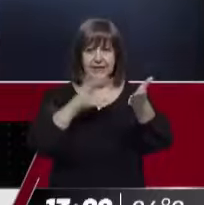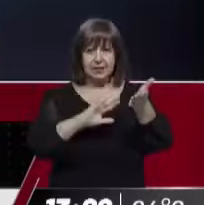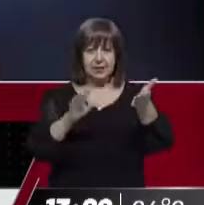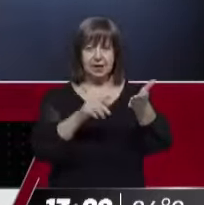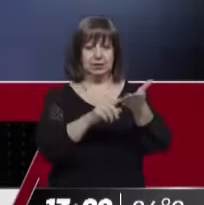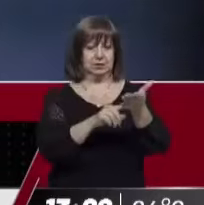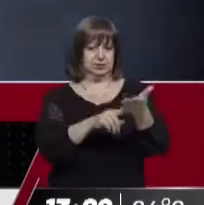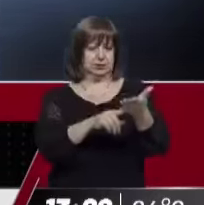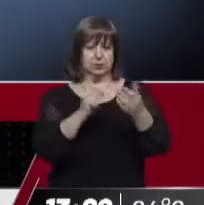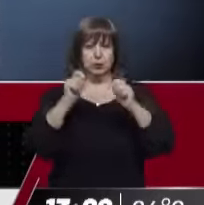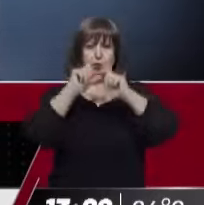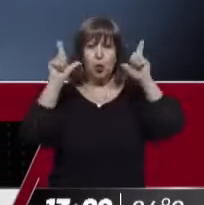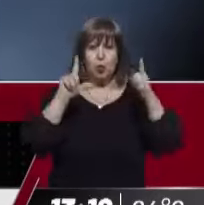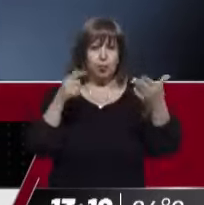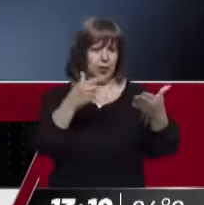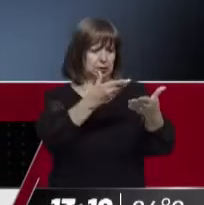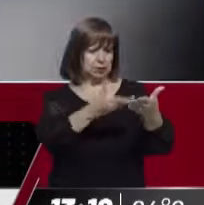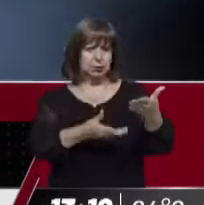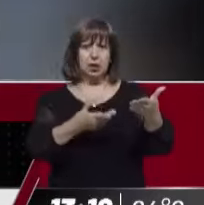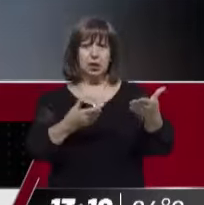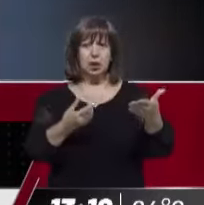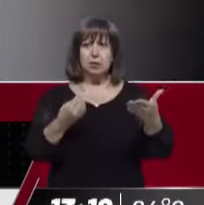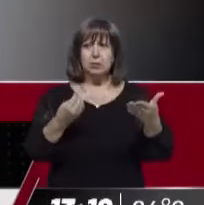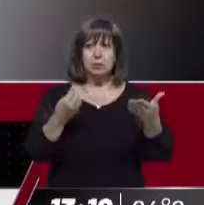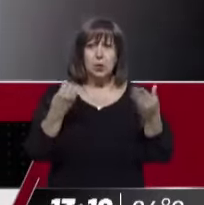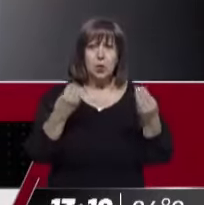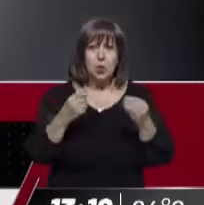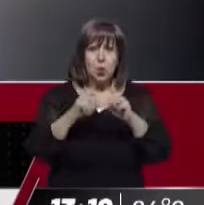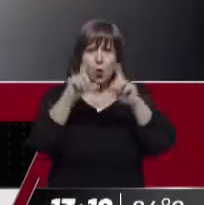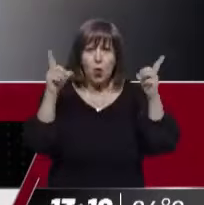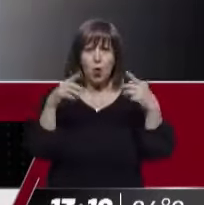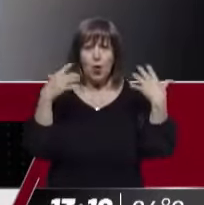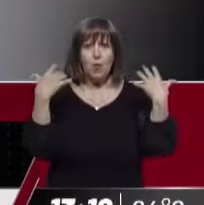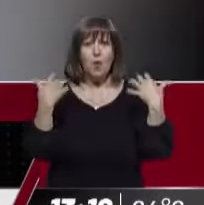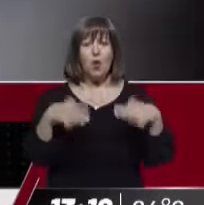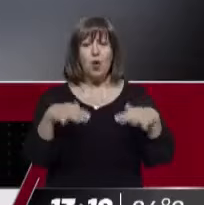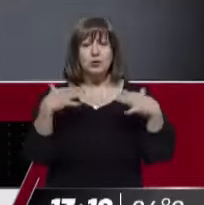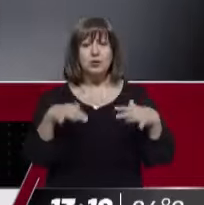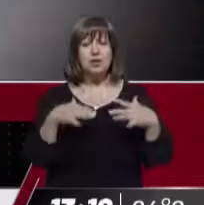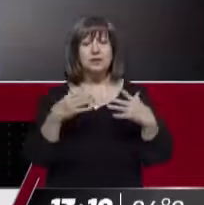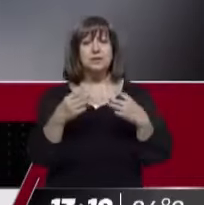uno se sorprende de ver los datos puntuales que se dan a conocer.